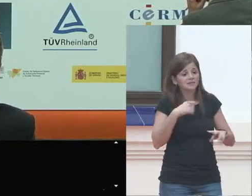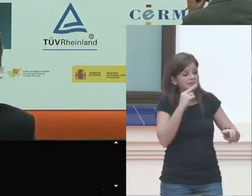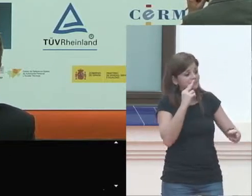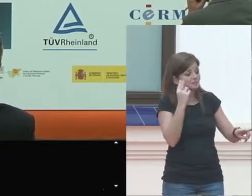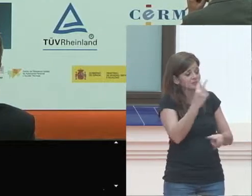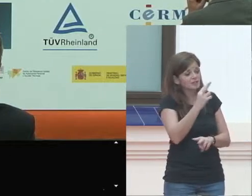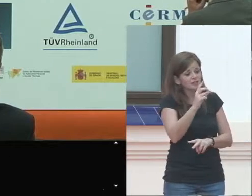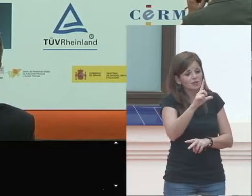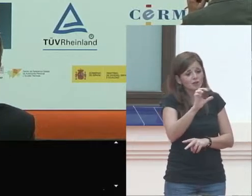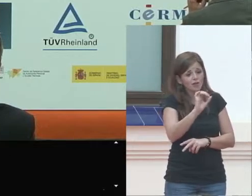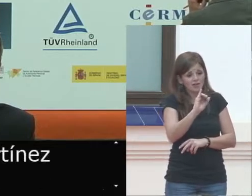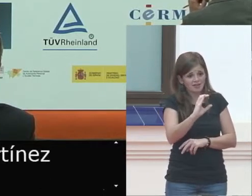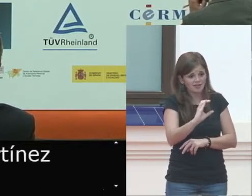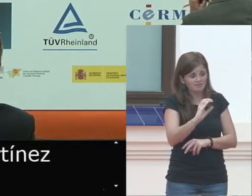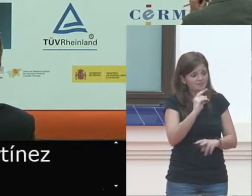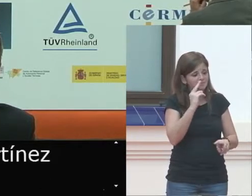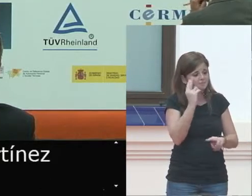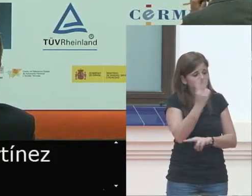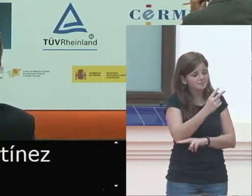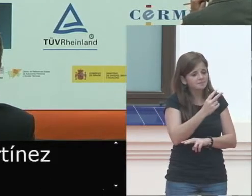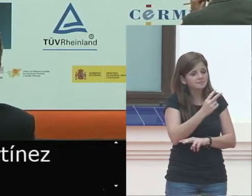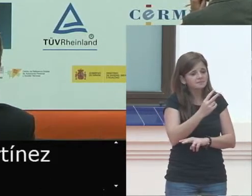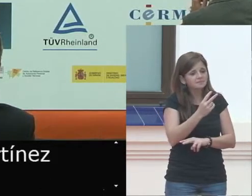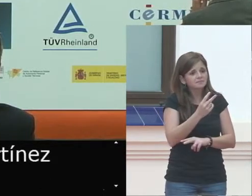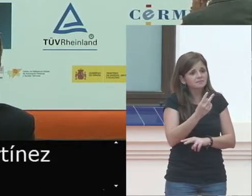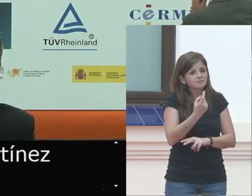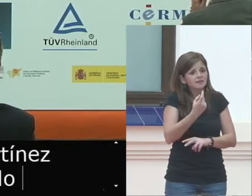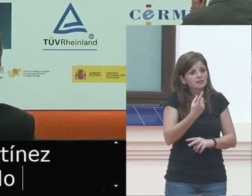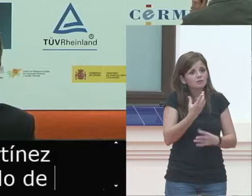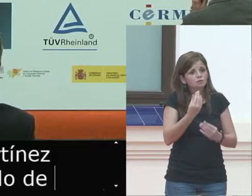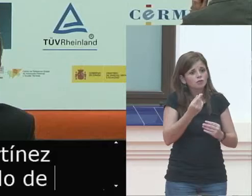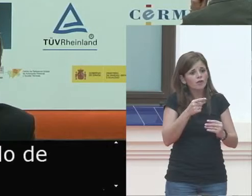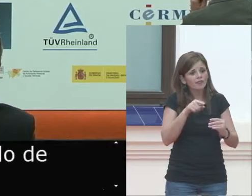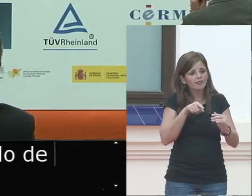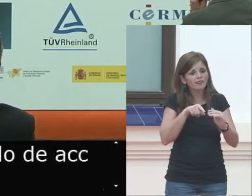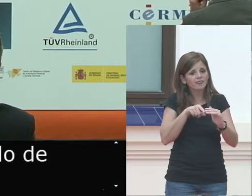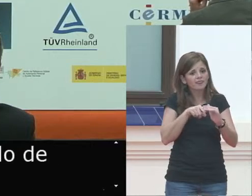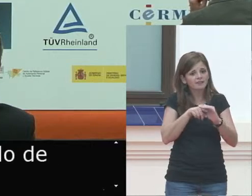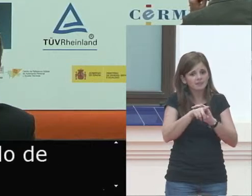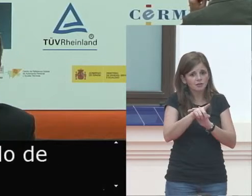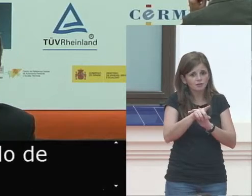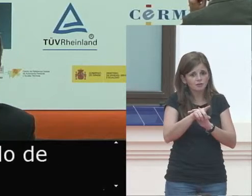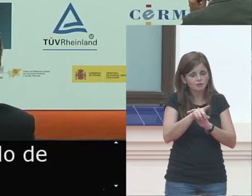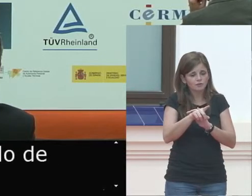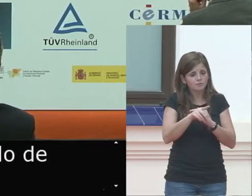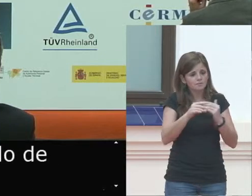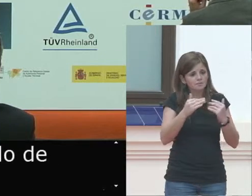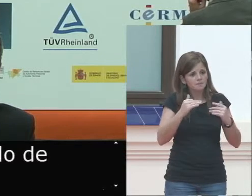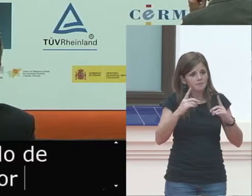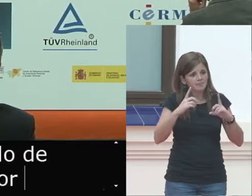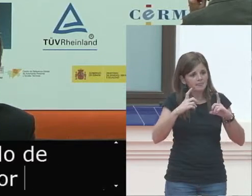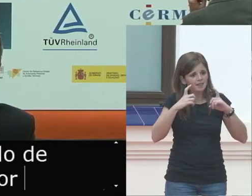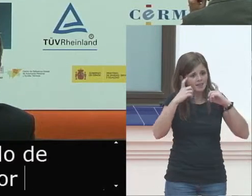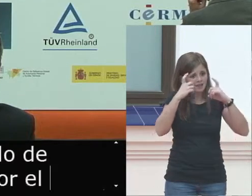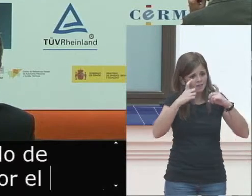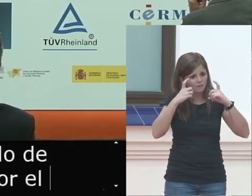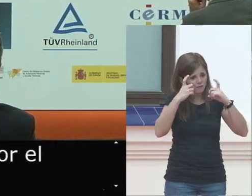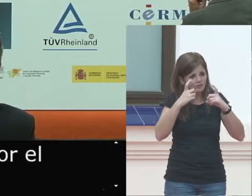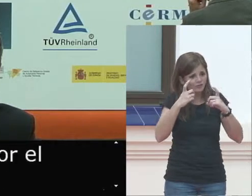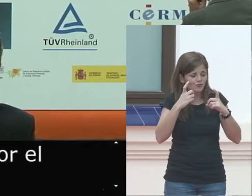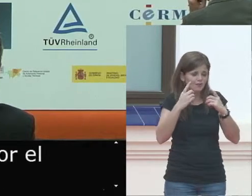que hay mucho desarrollo de accesibilidad, básicamente forzado por el gobierno